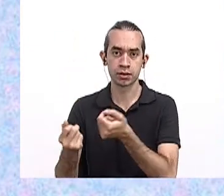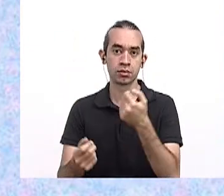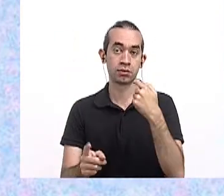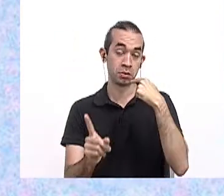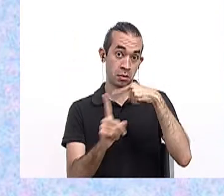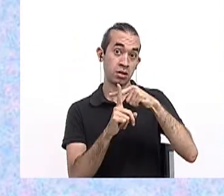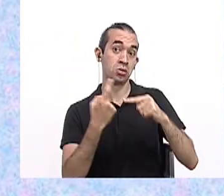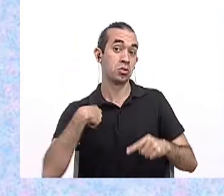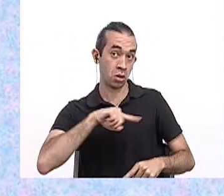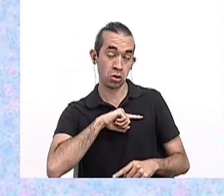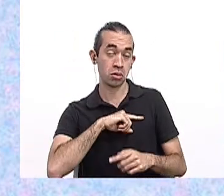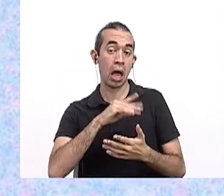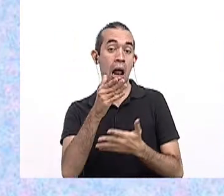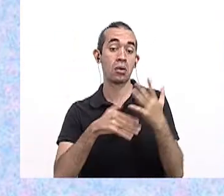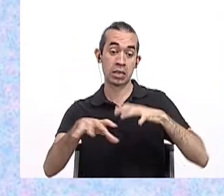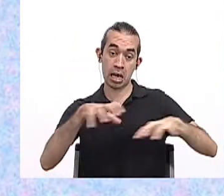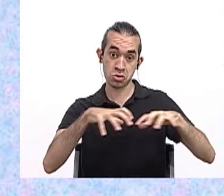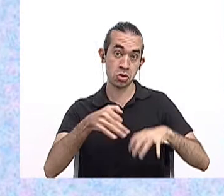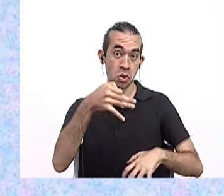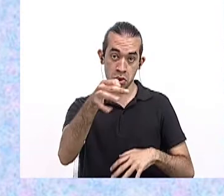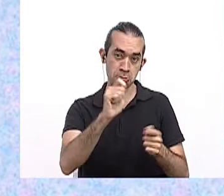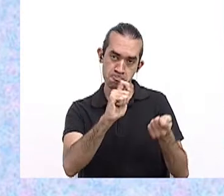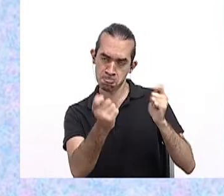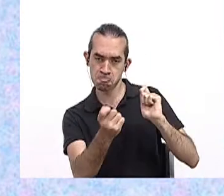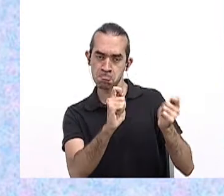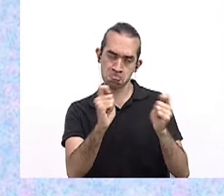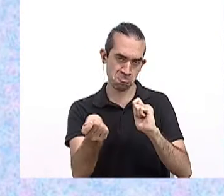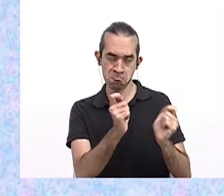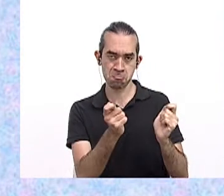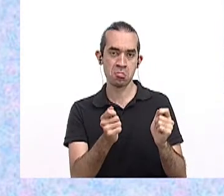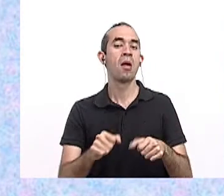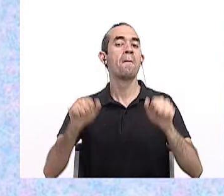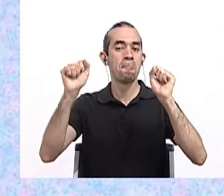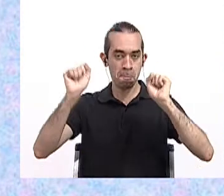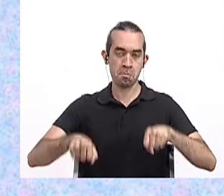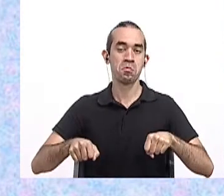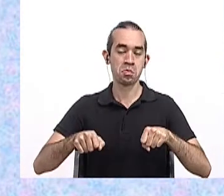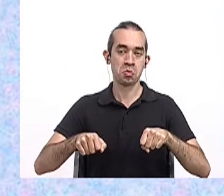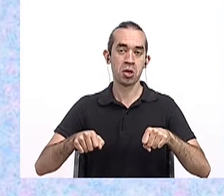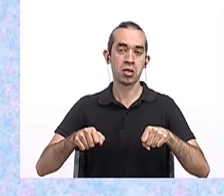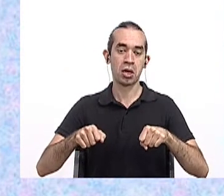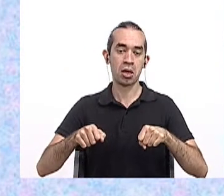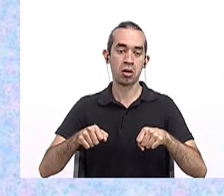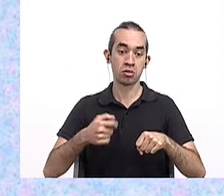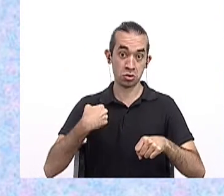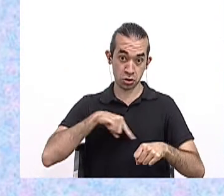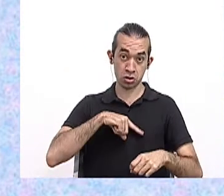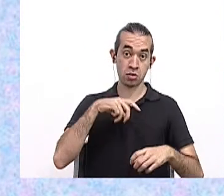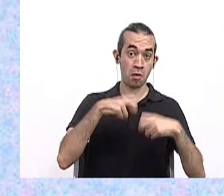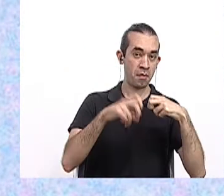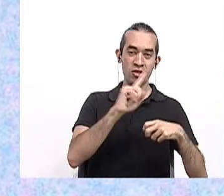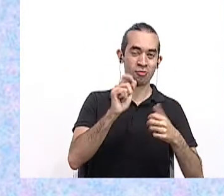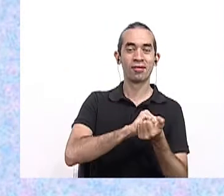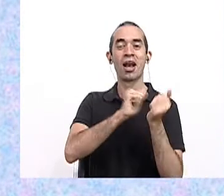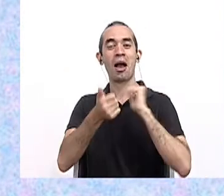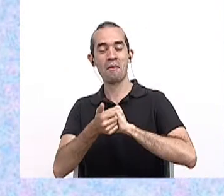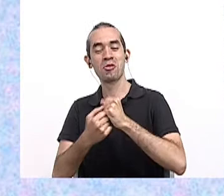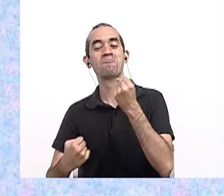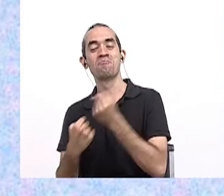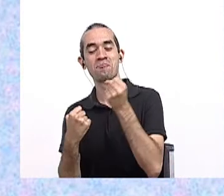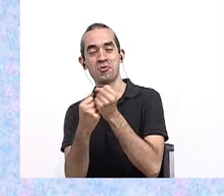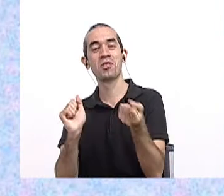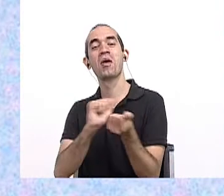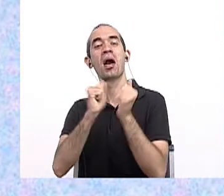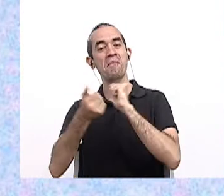modificar algunas de nuestras acciones cotidianas entonces podemos dejar de ser parte del problema y convertirnos en agentes de cambio